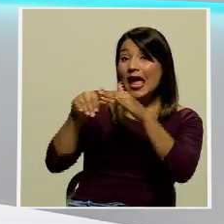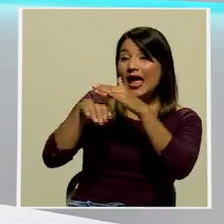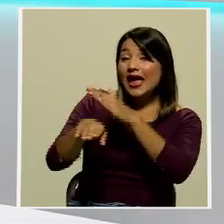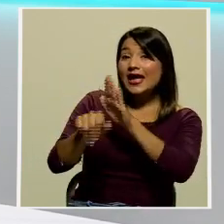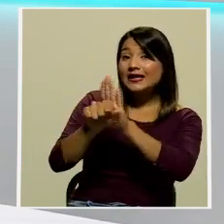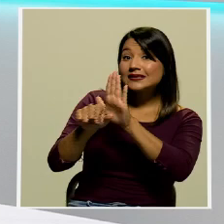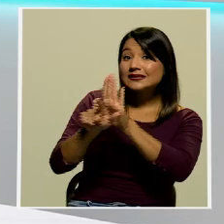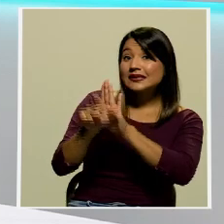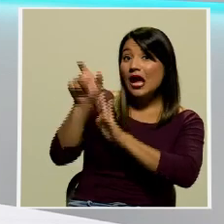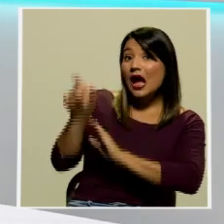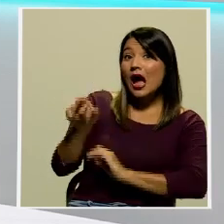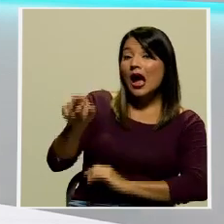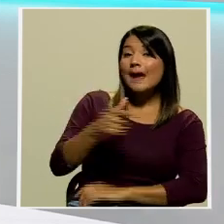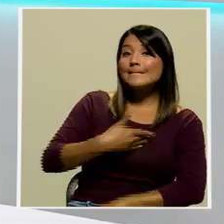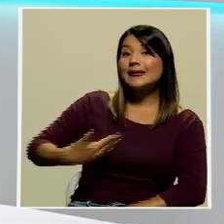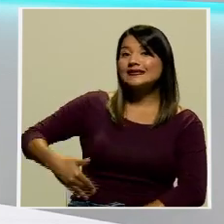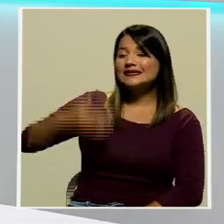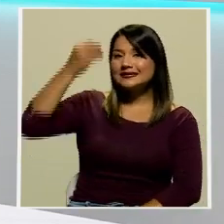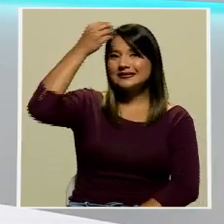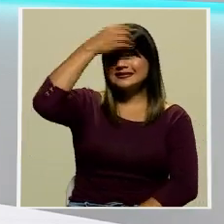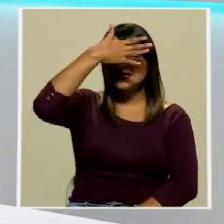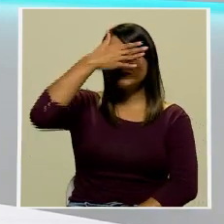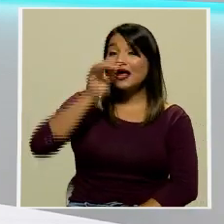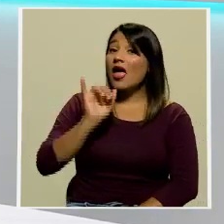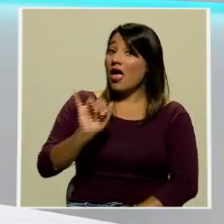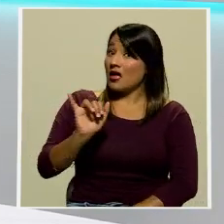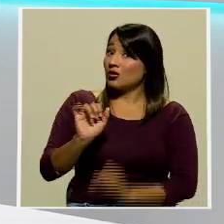plenario al presidente Carlos Alvarado